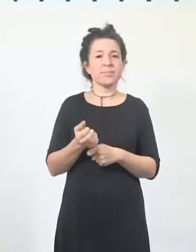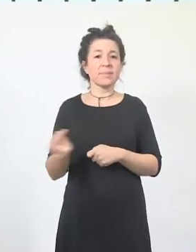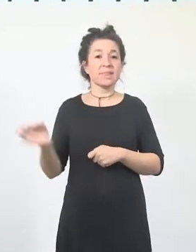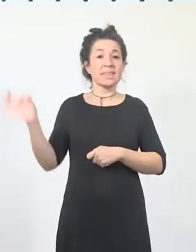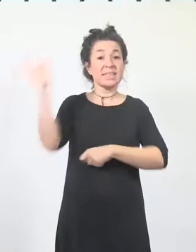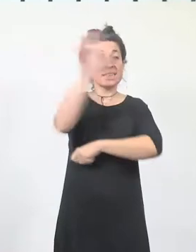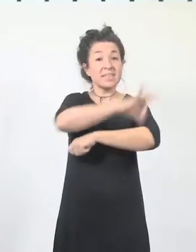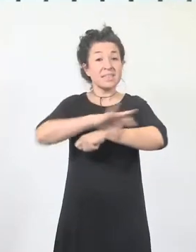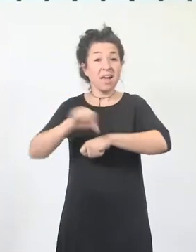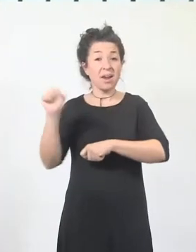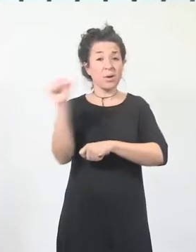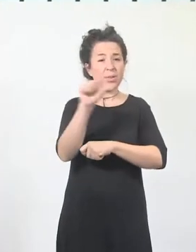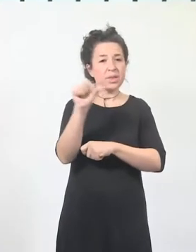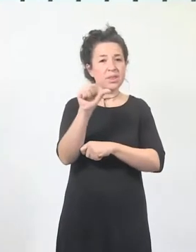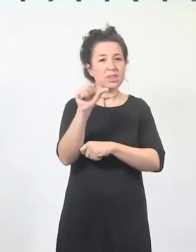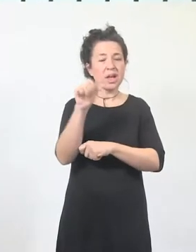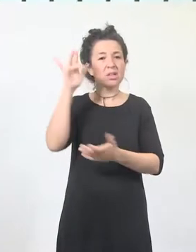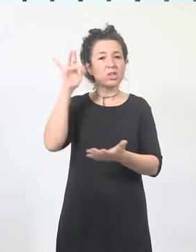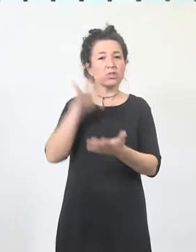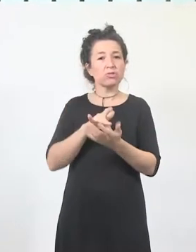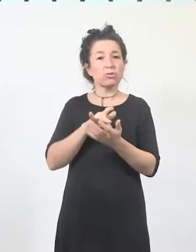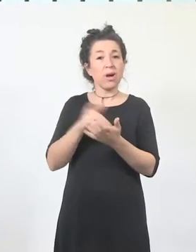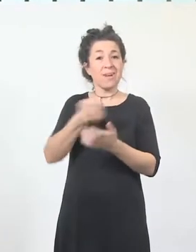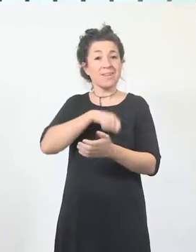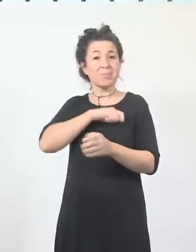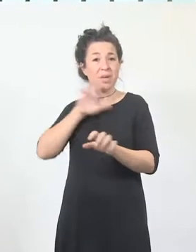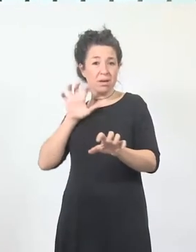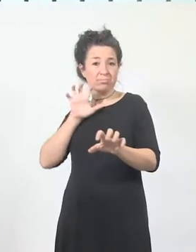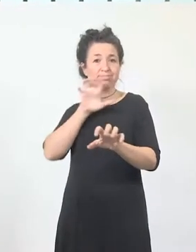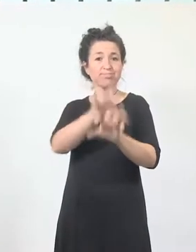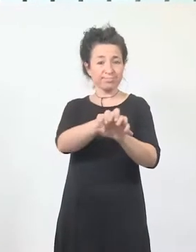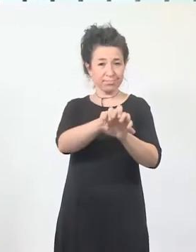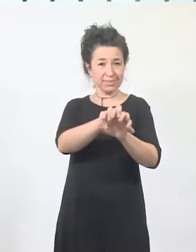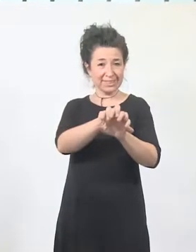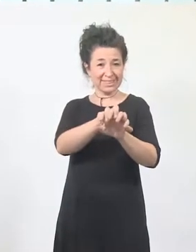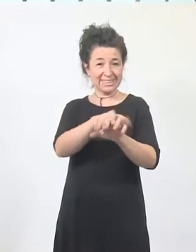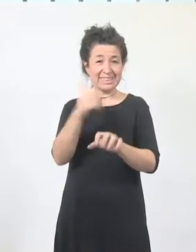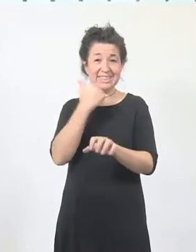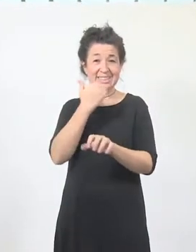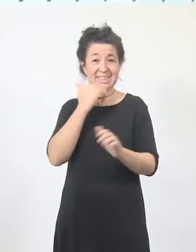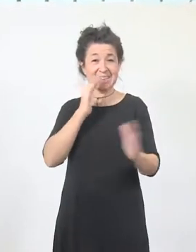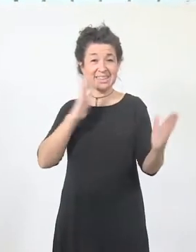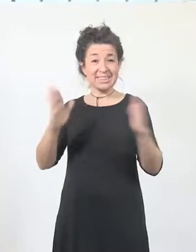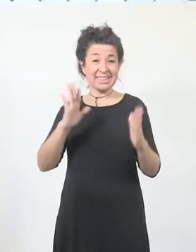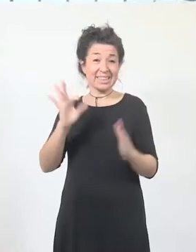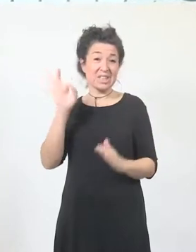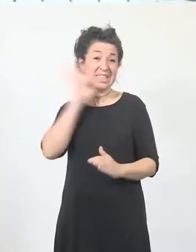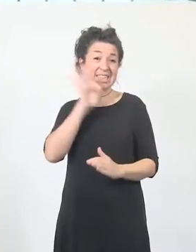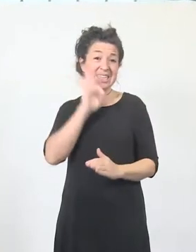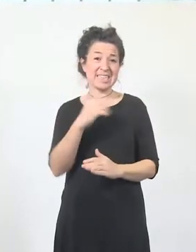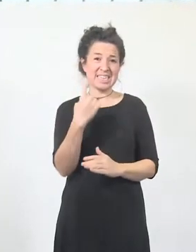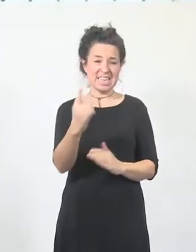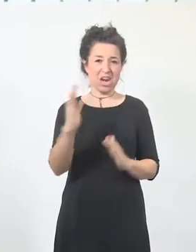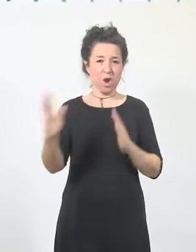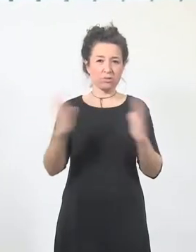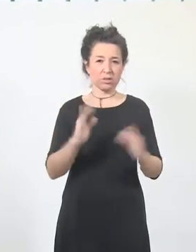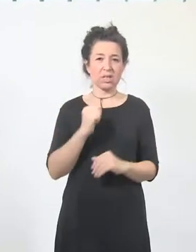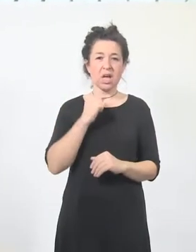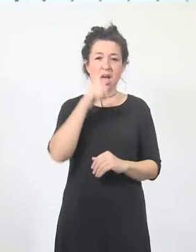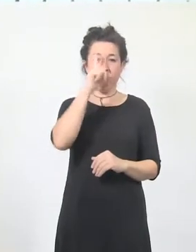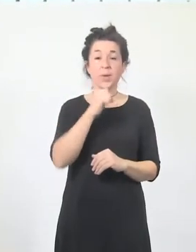Sahara Occidental ha sido una colonia española durante casi un siglo, de